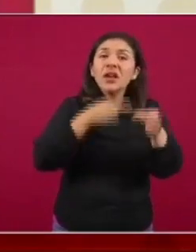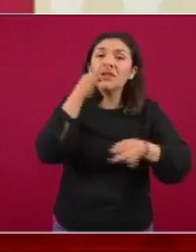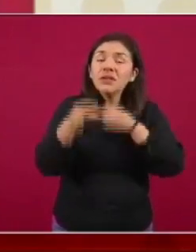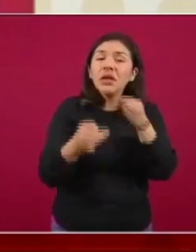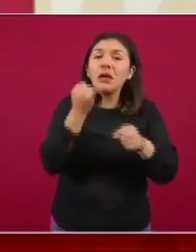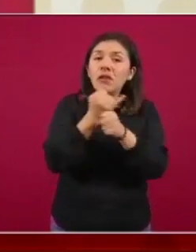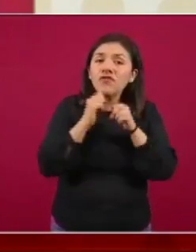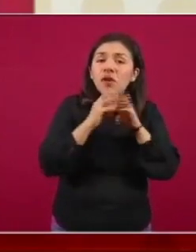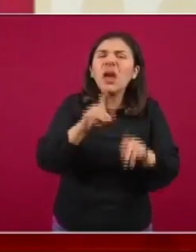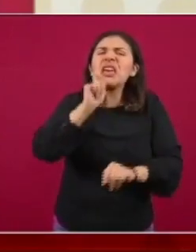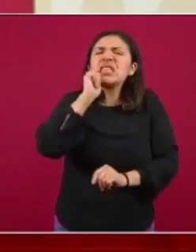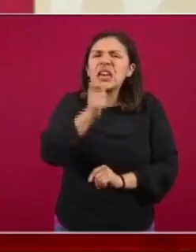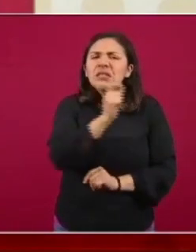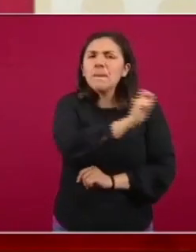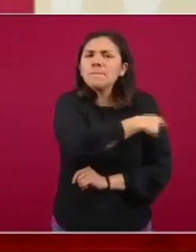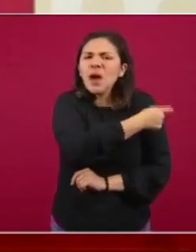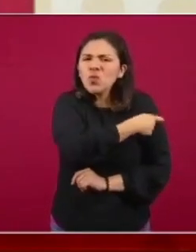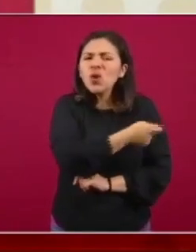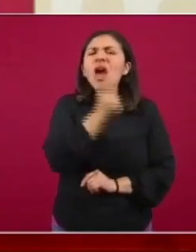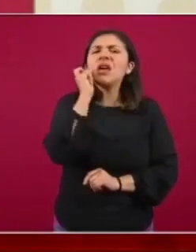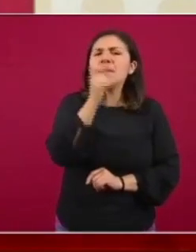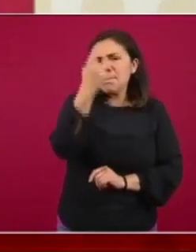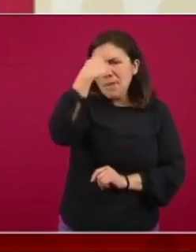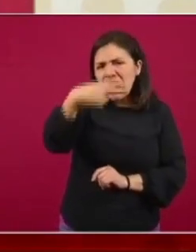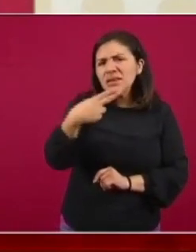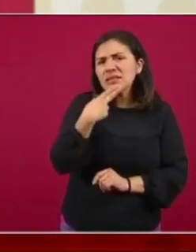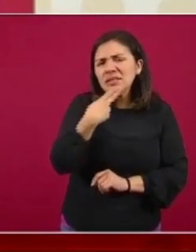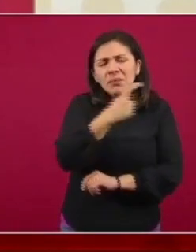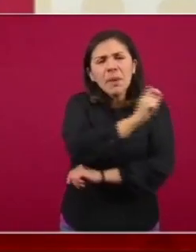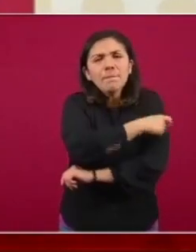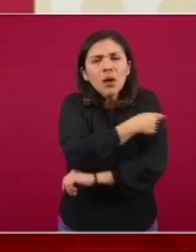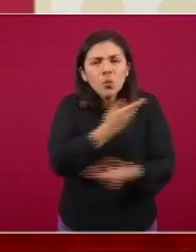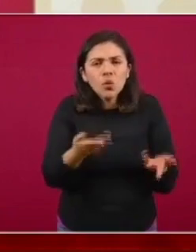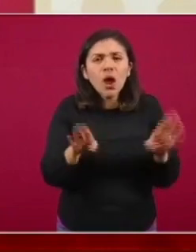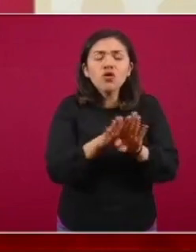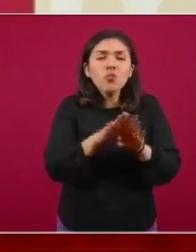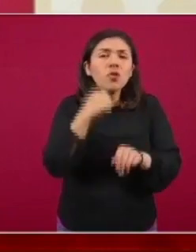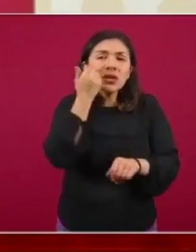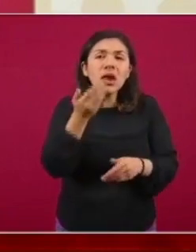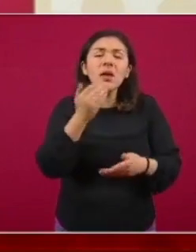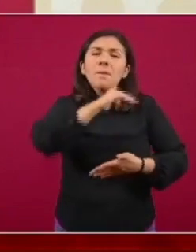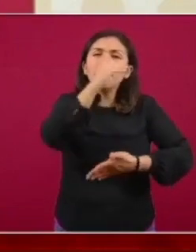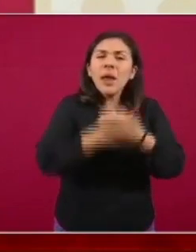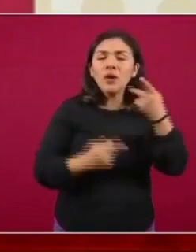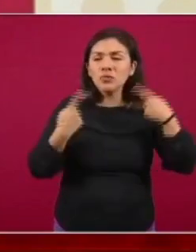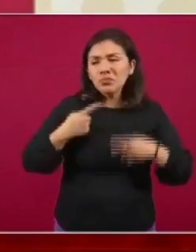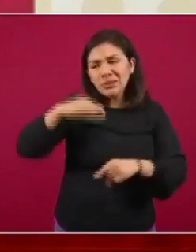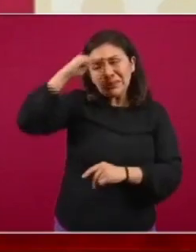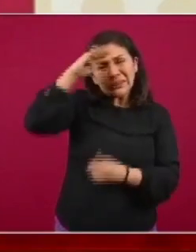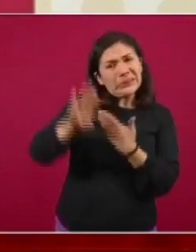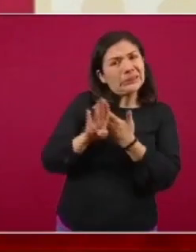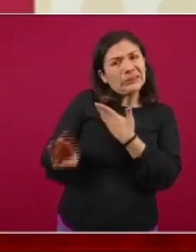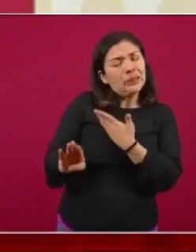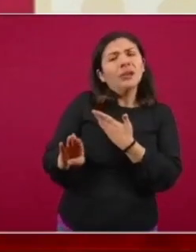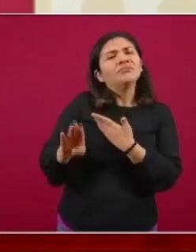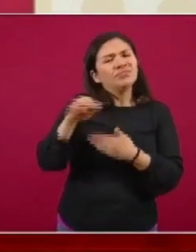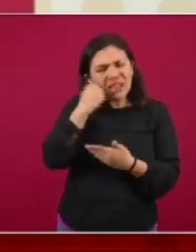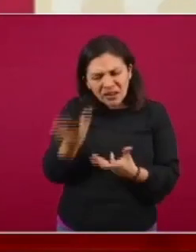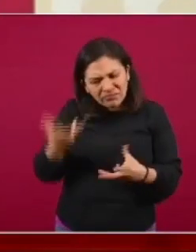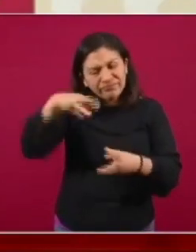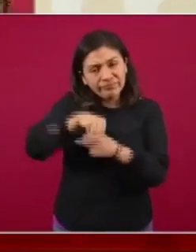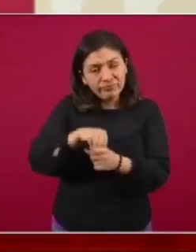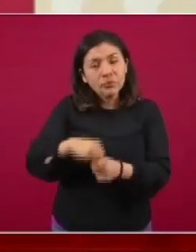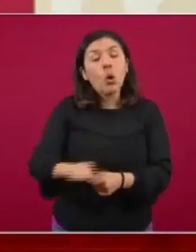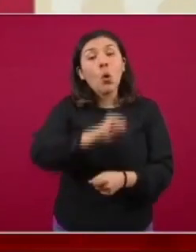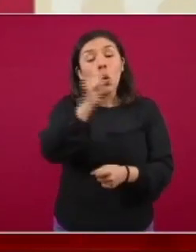qué es la vacuna, qué son las vacunas, y tratar de disminuir el rechazo que haya hacia las vacunas. Pero por otro